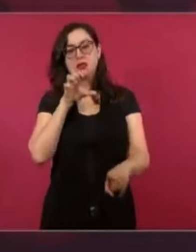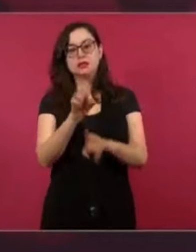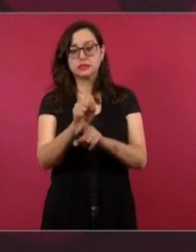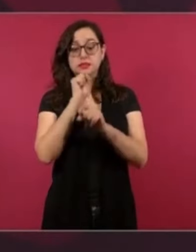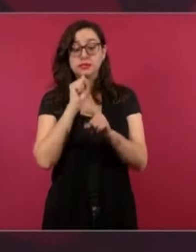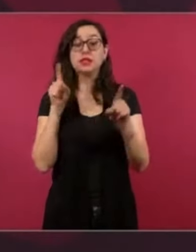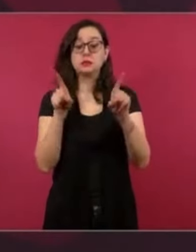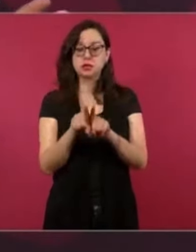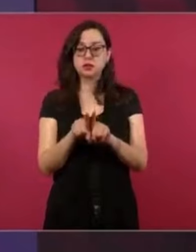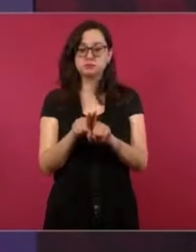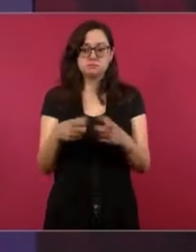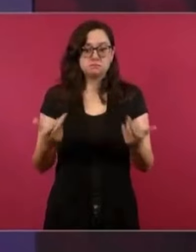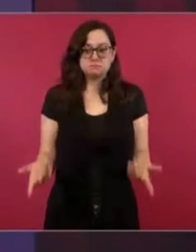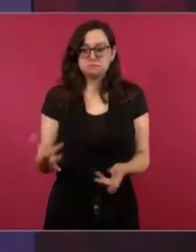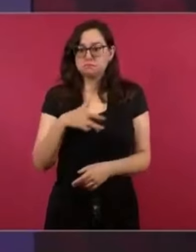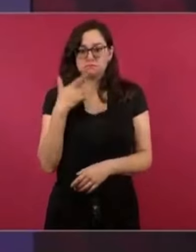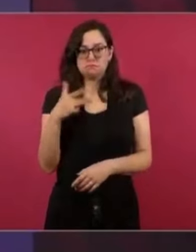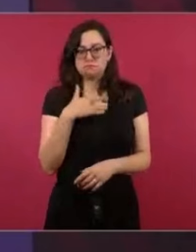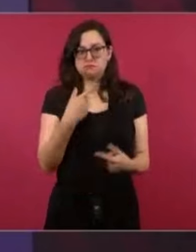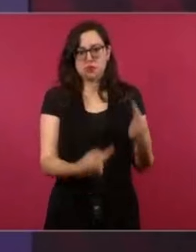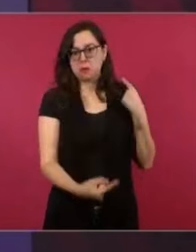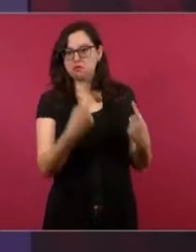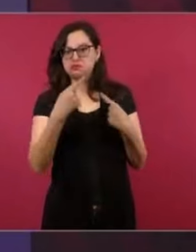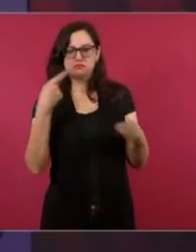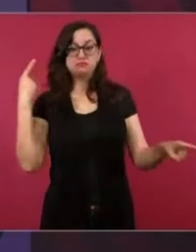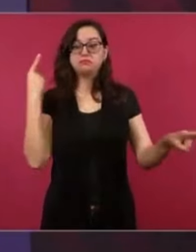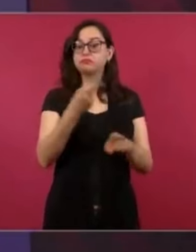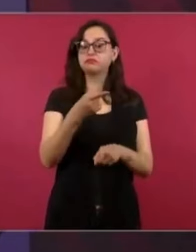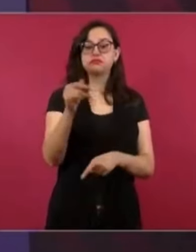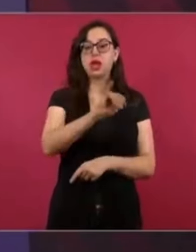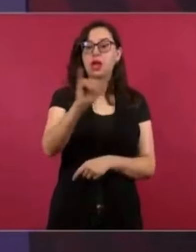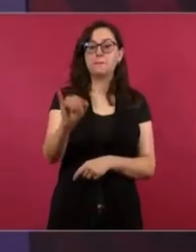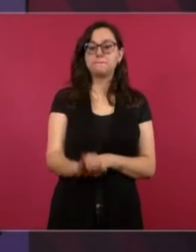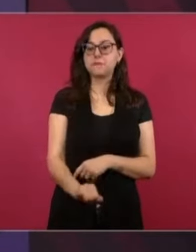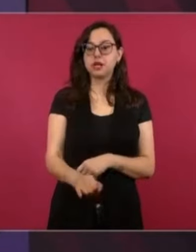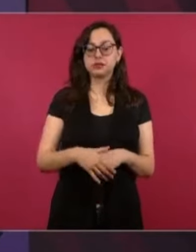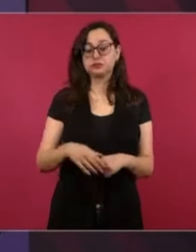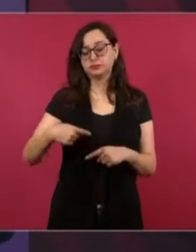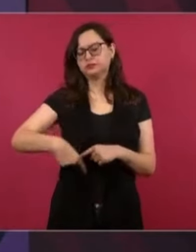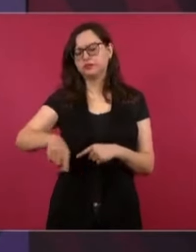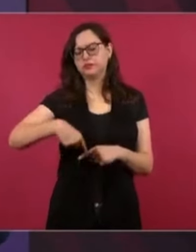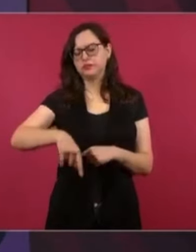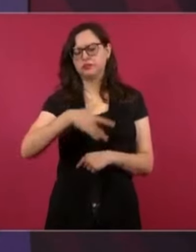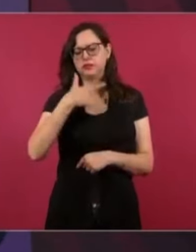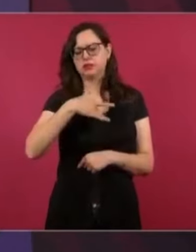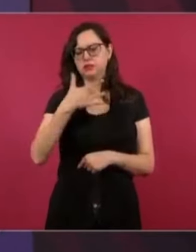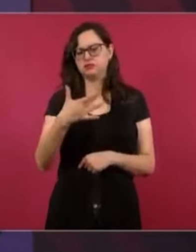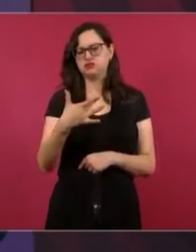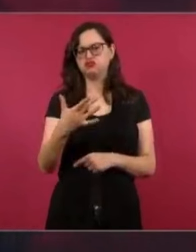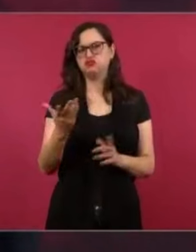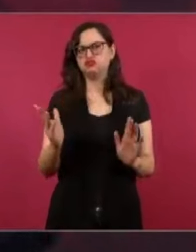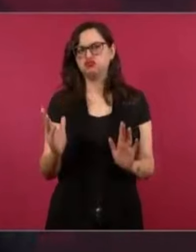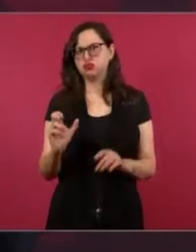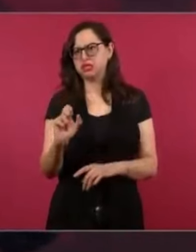y nunca hemos caído en una provocación. Y quiero terminar el gobierno sin